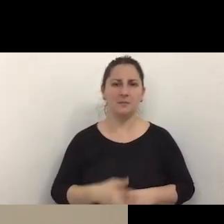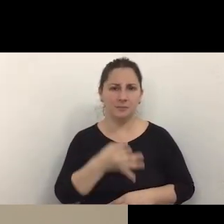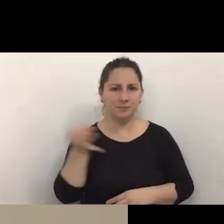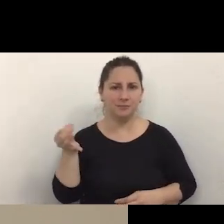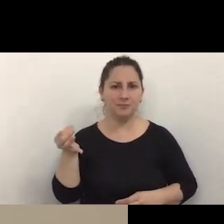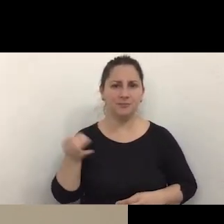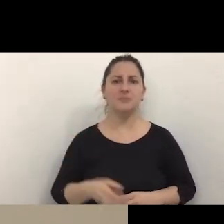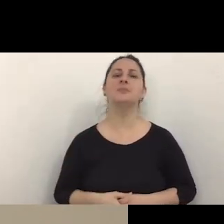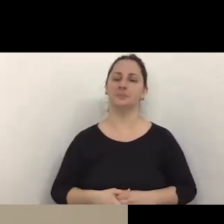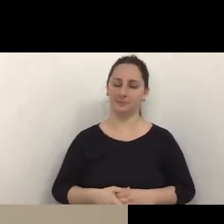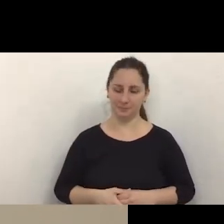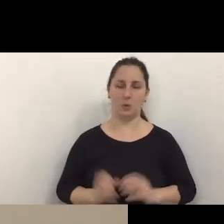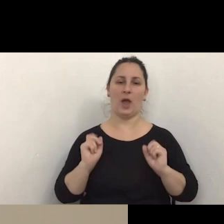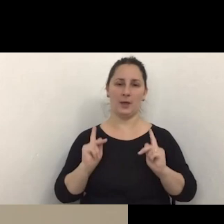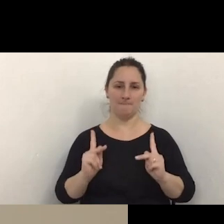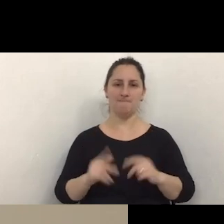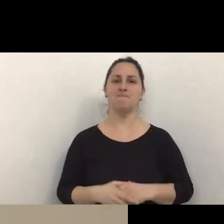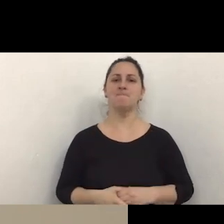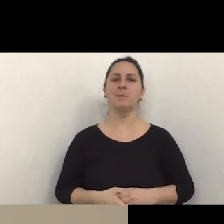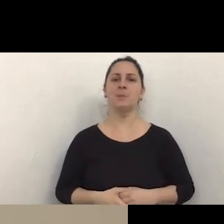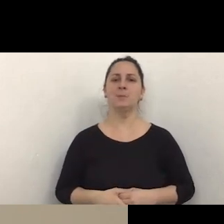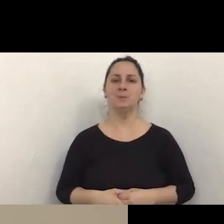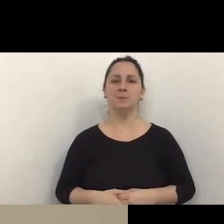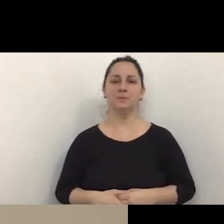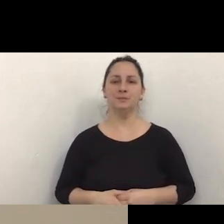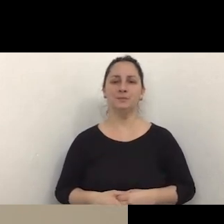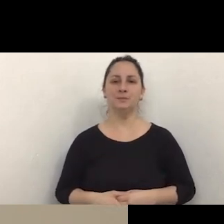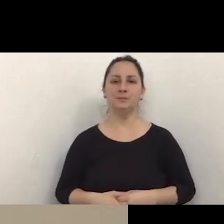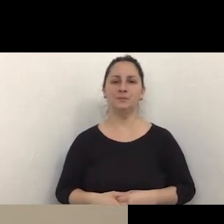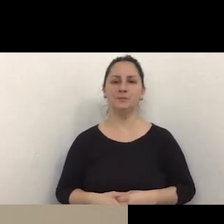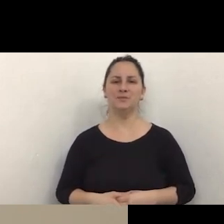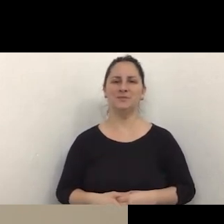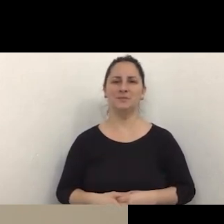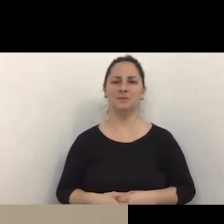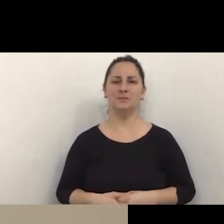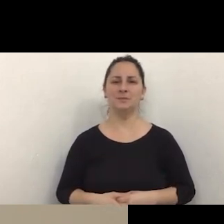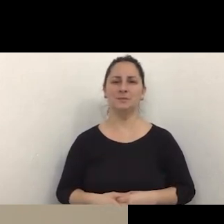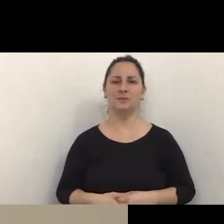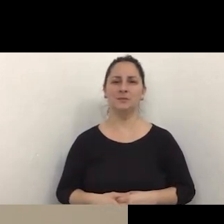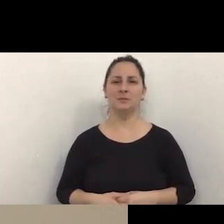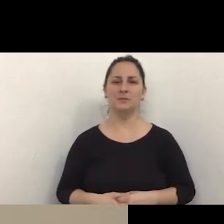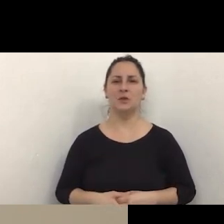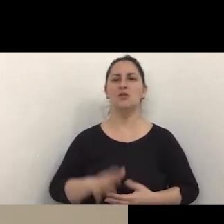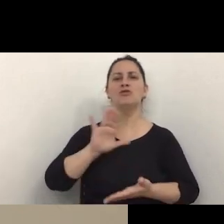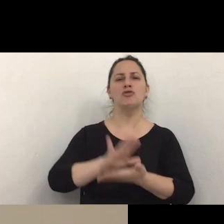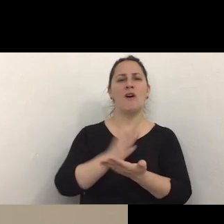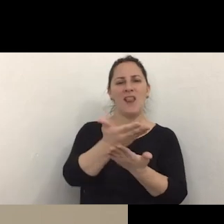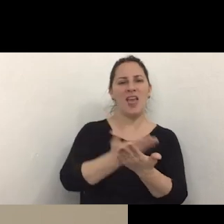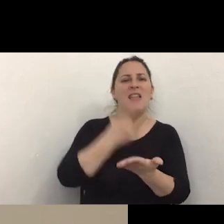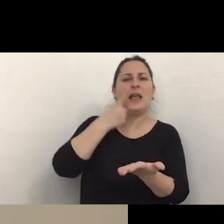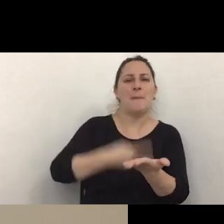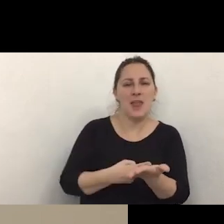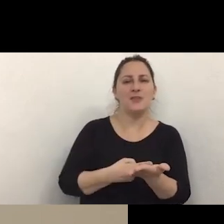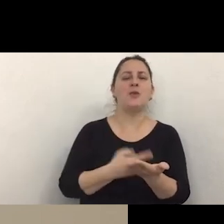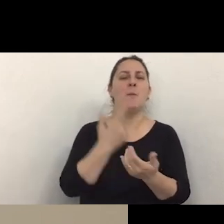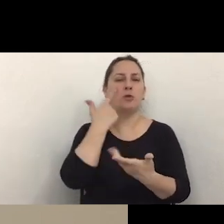¿Sí? Bueno. Entonces, vimos este tema de la determinación, establecimos la